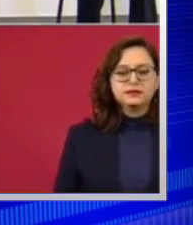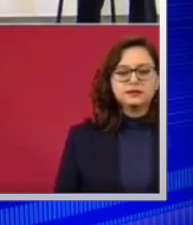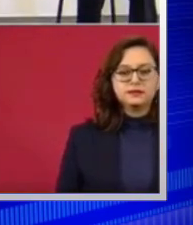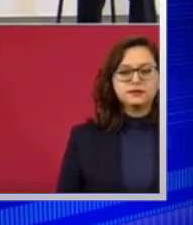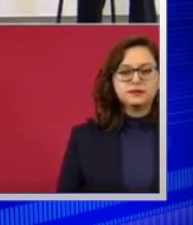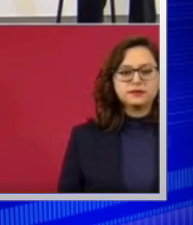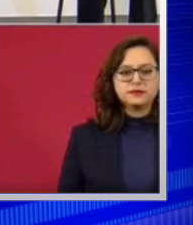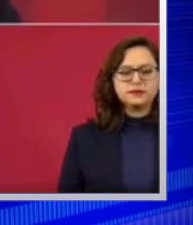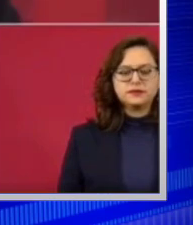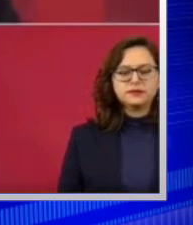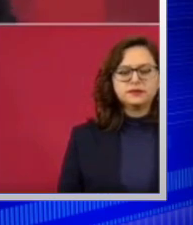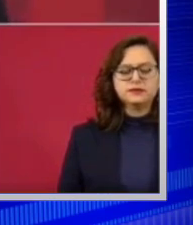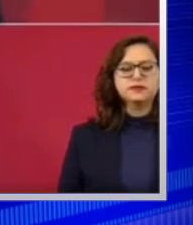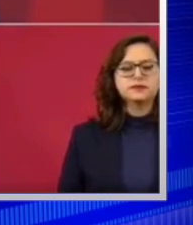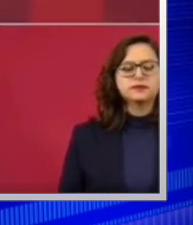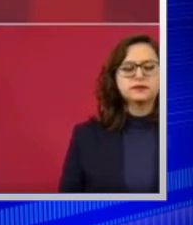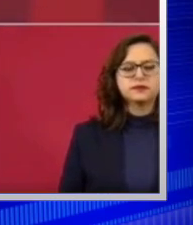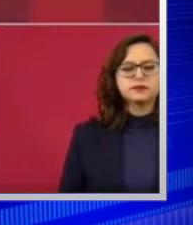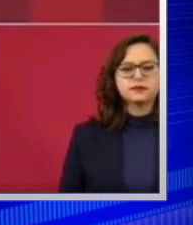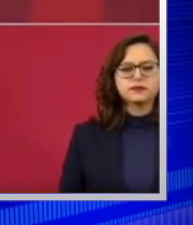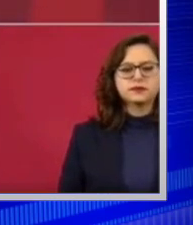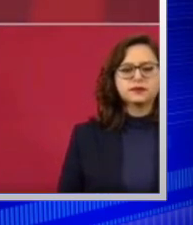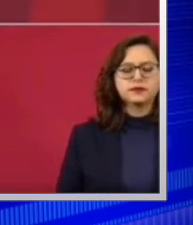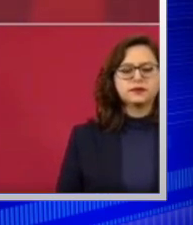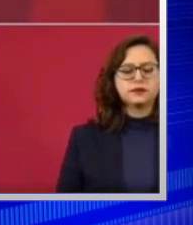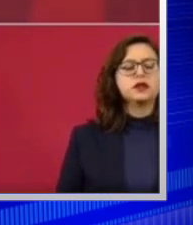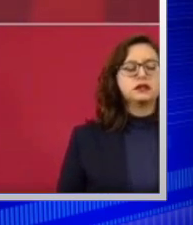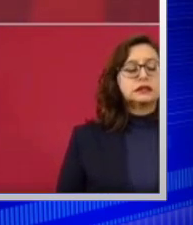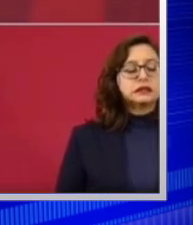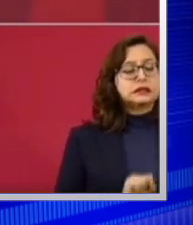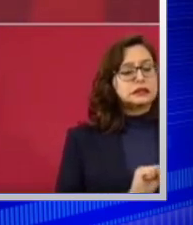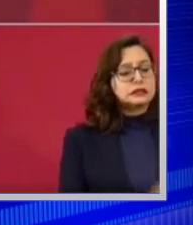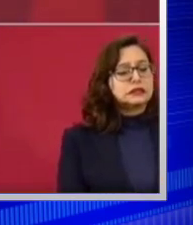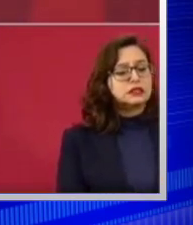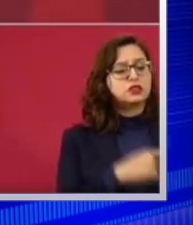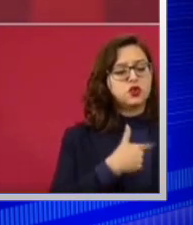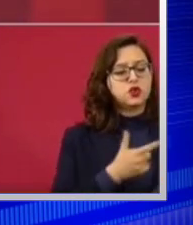esto yo estoy haciendo una solicitud